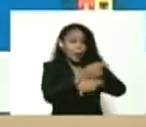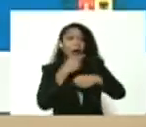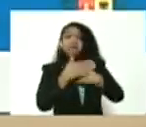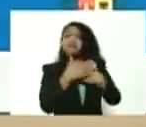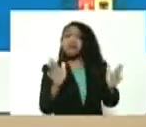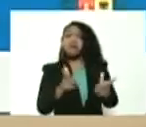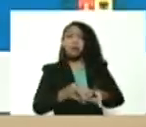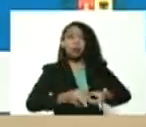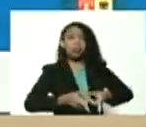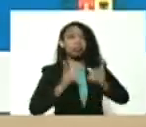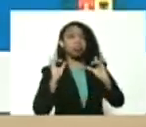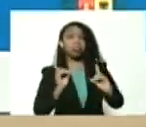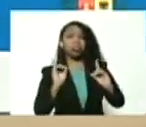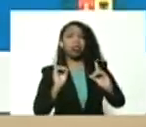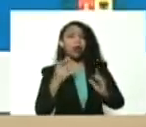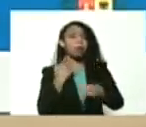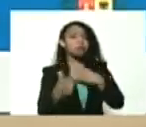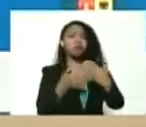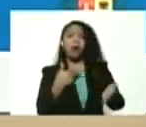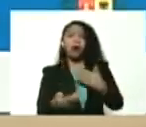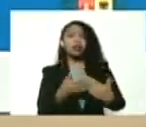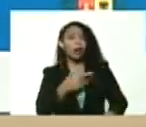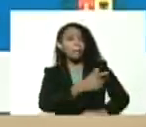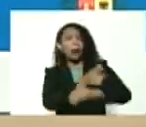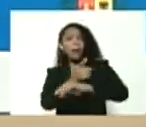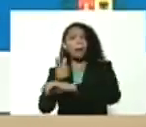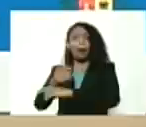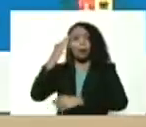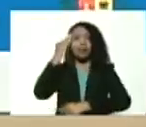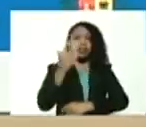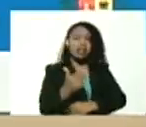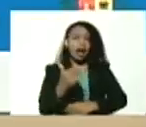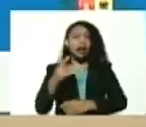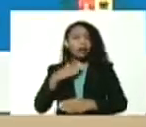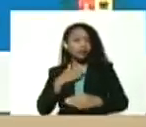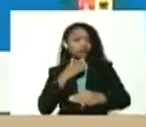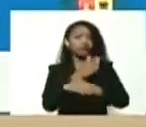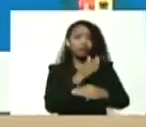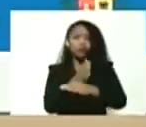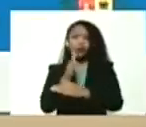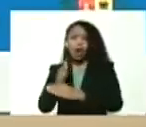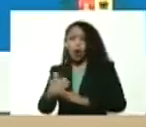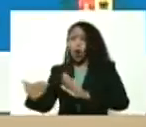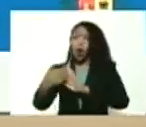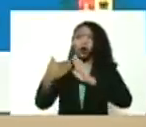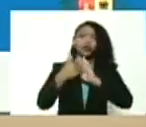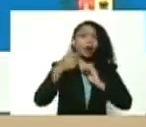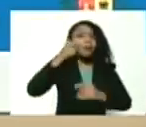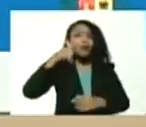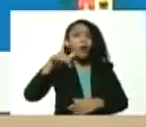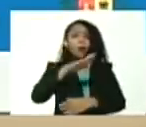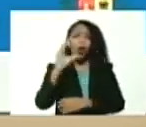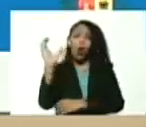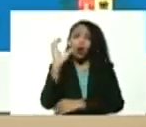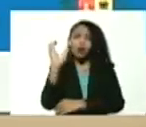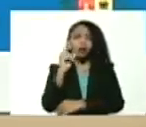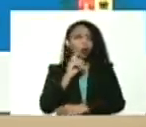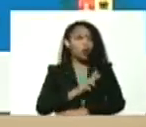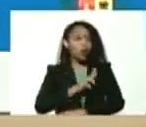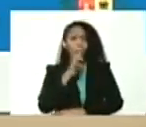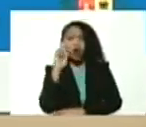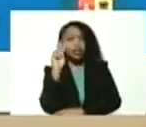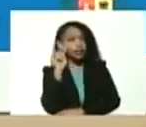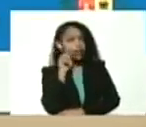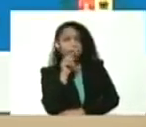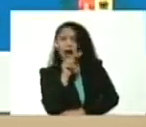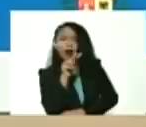con ametralladoras, están empleando paramilitares para disparar contra la población civil. Terrible.